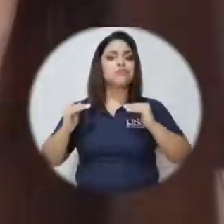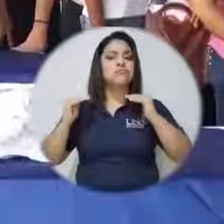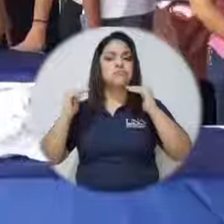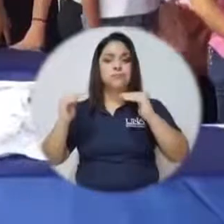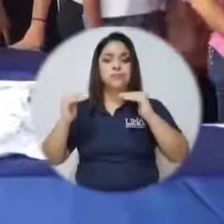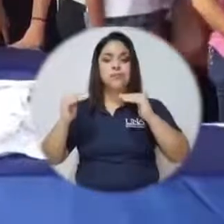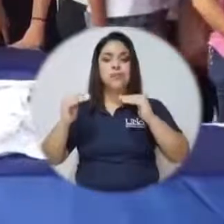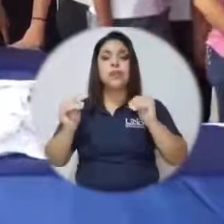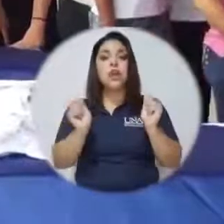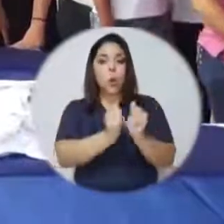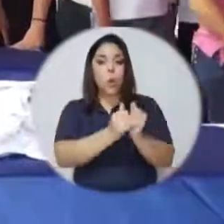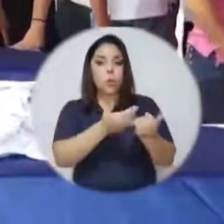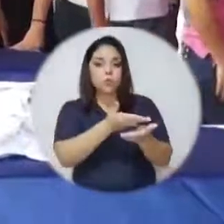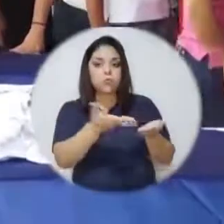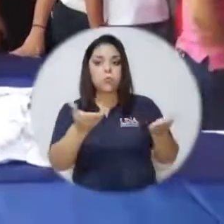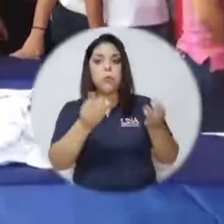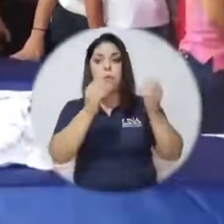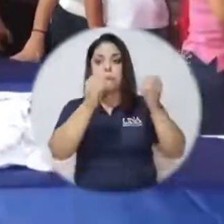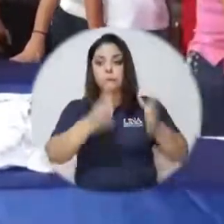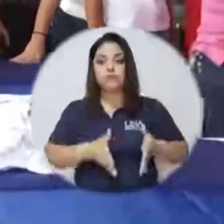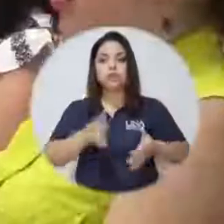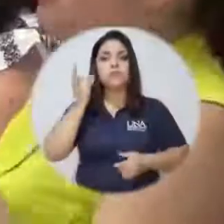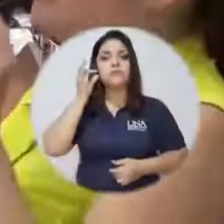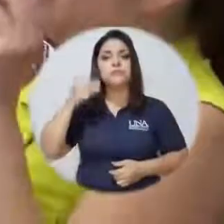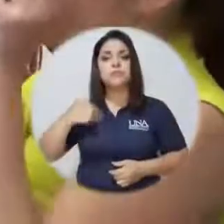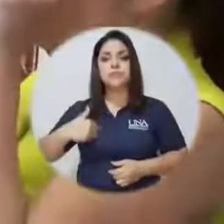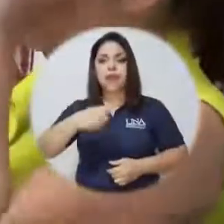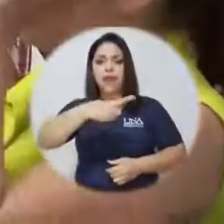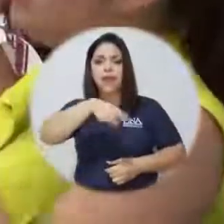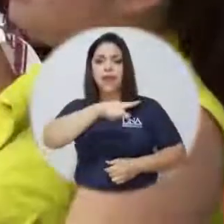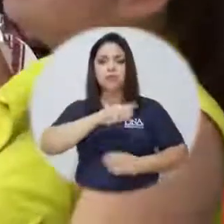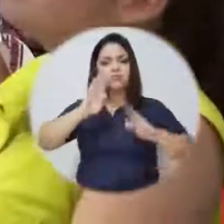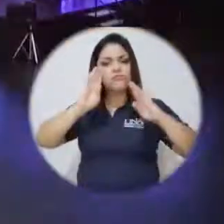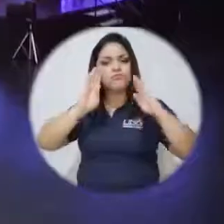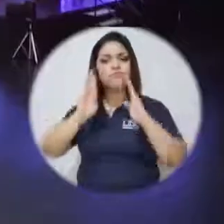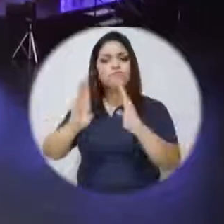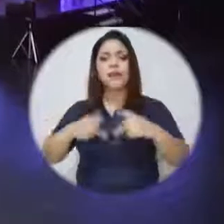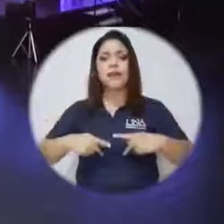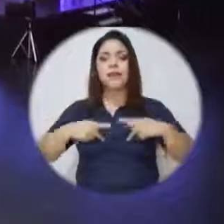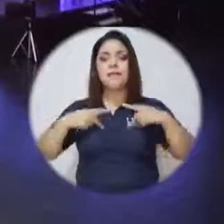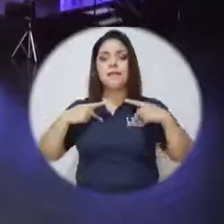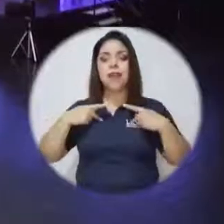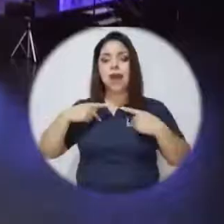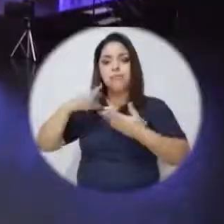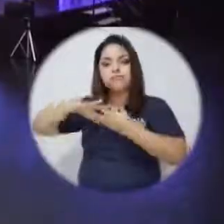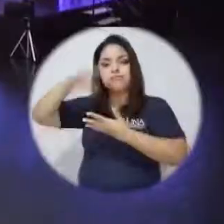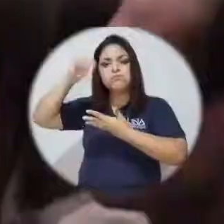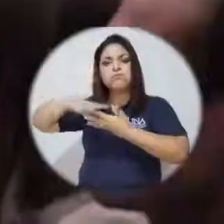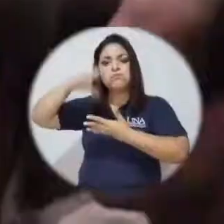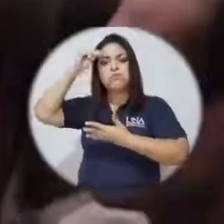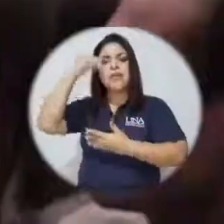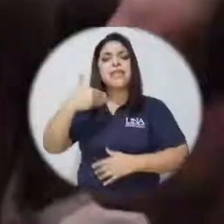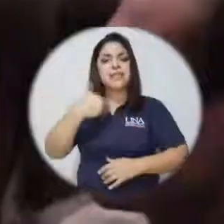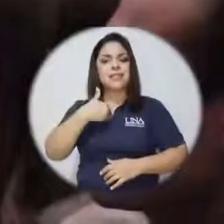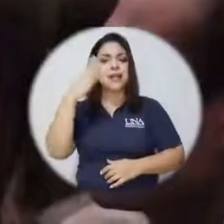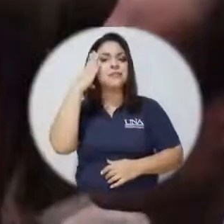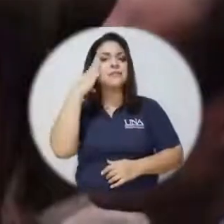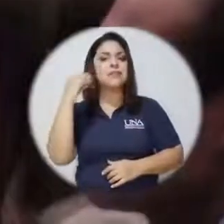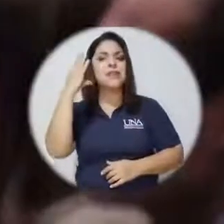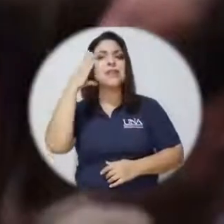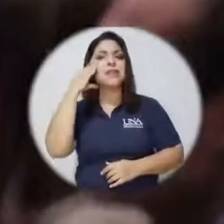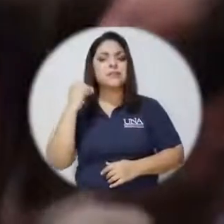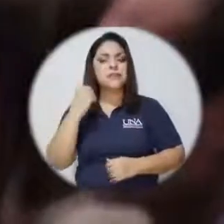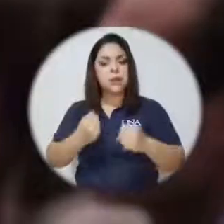alto nivel y con profesores y profesoras que han dedicado su vida a la formación y cuentan con la experiencia